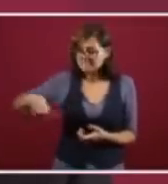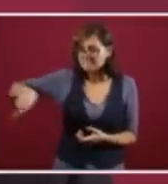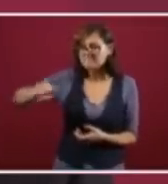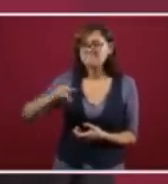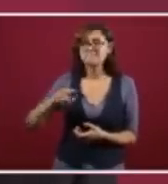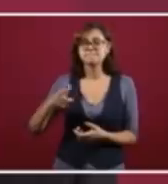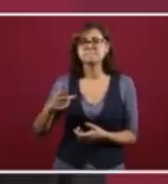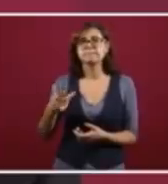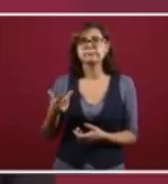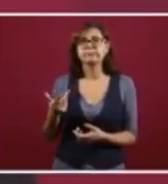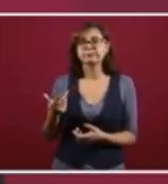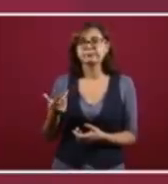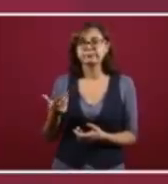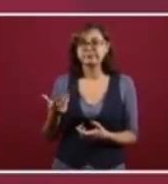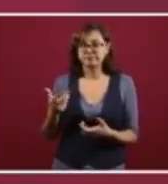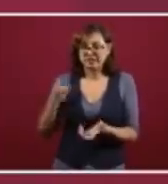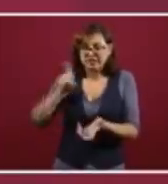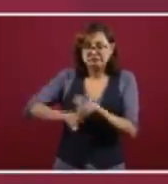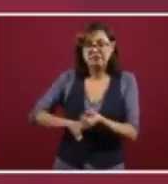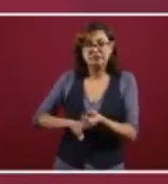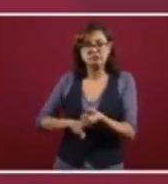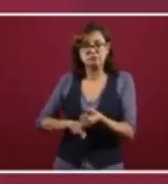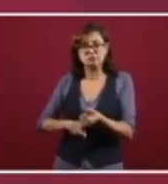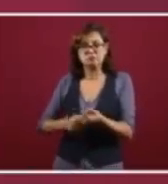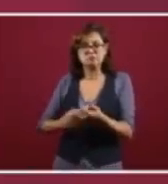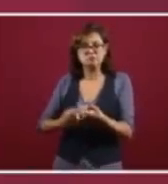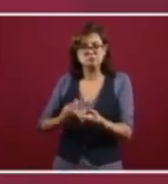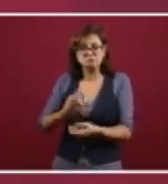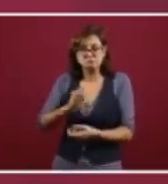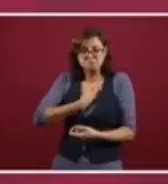anexión o ese añadido